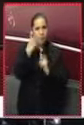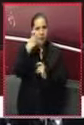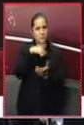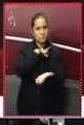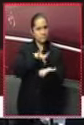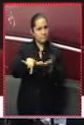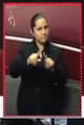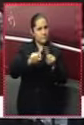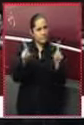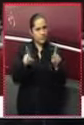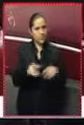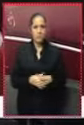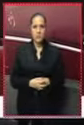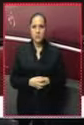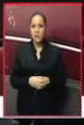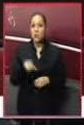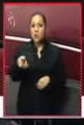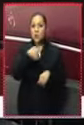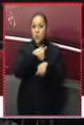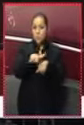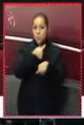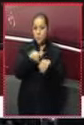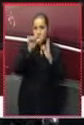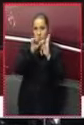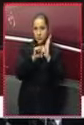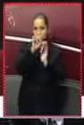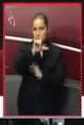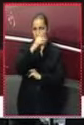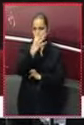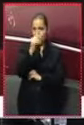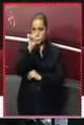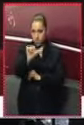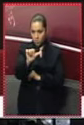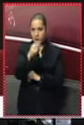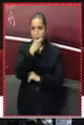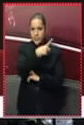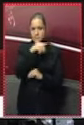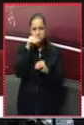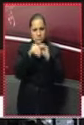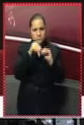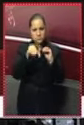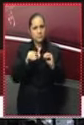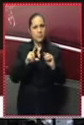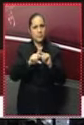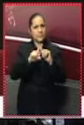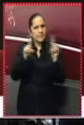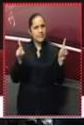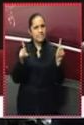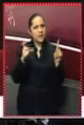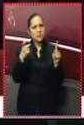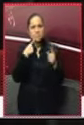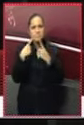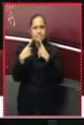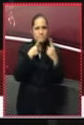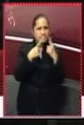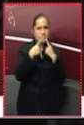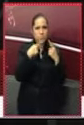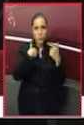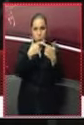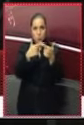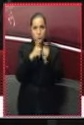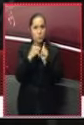Esta reserva al artículo 74A ha generado consensos. Ha generado consensos de grupos